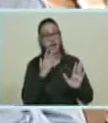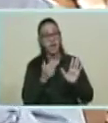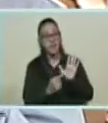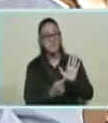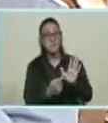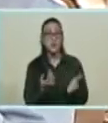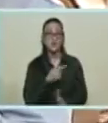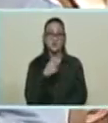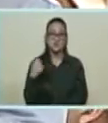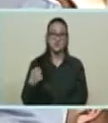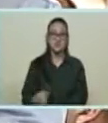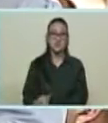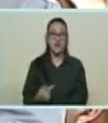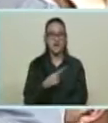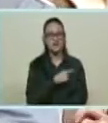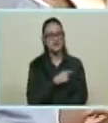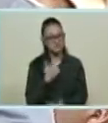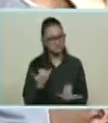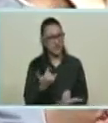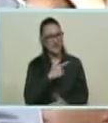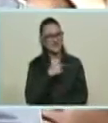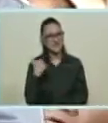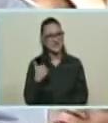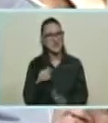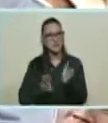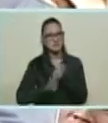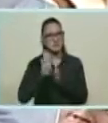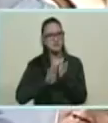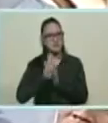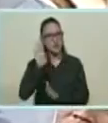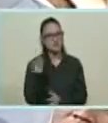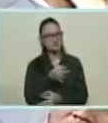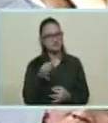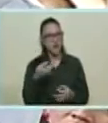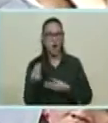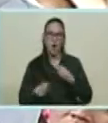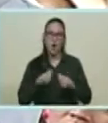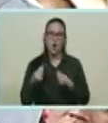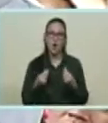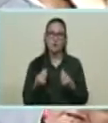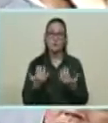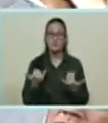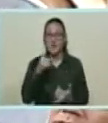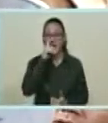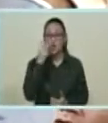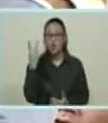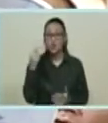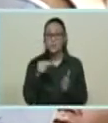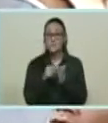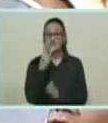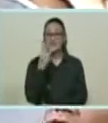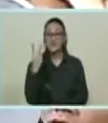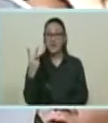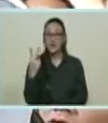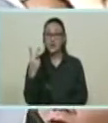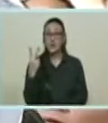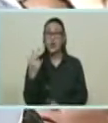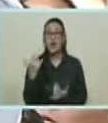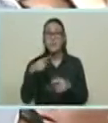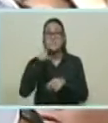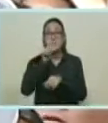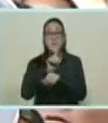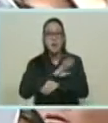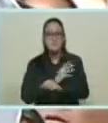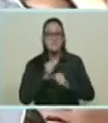República Popular China. China se planteó las etapas para su desarrollo. Presidente, en el año 2032, China debe pasar a ser la